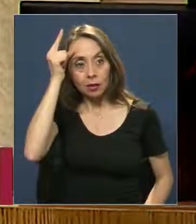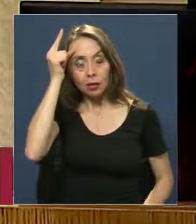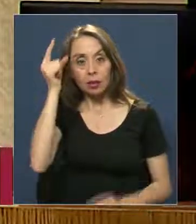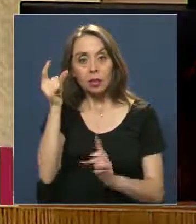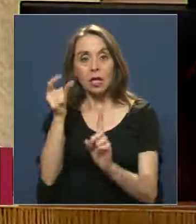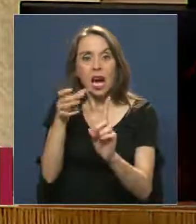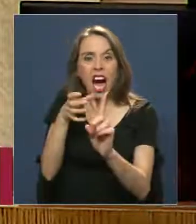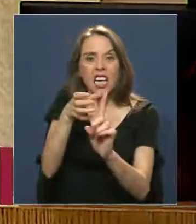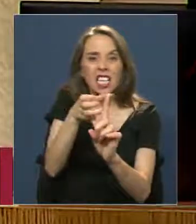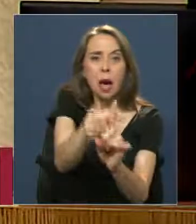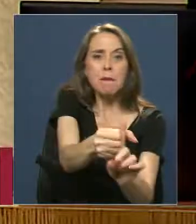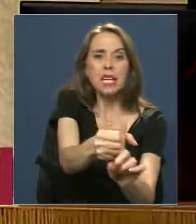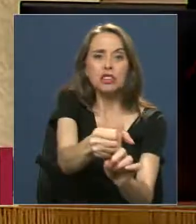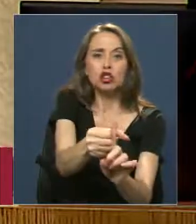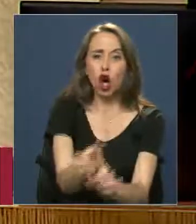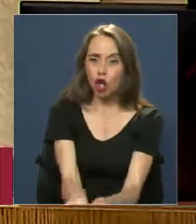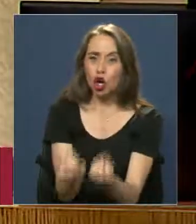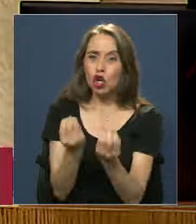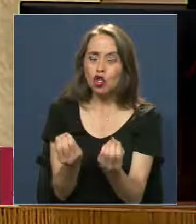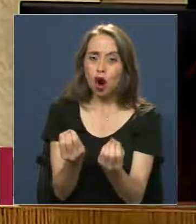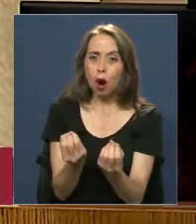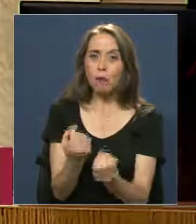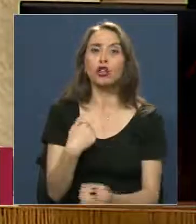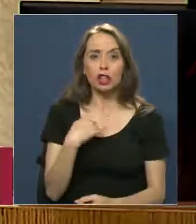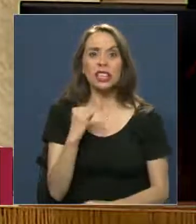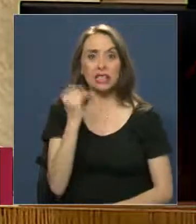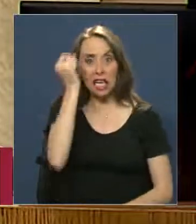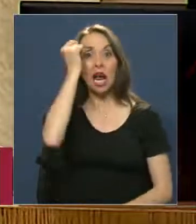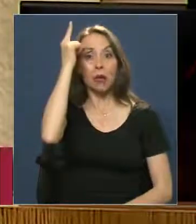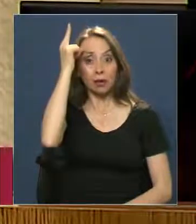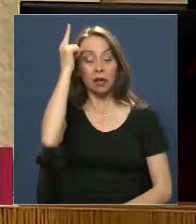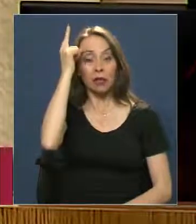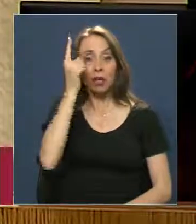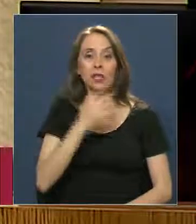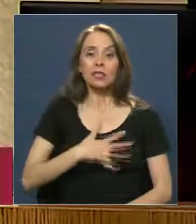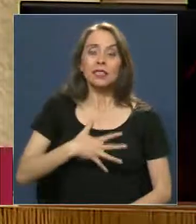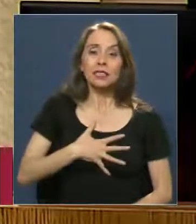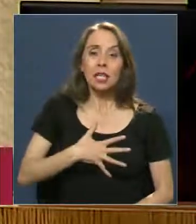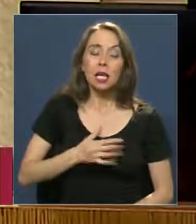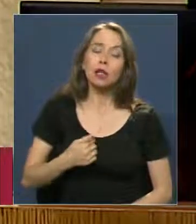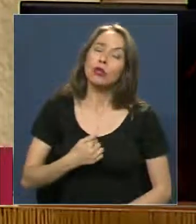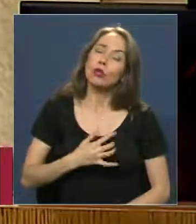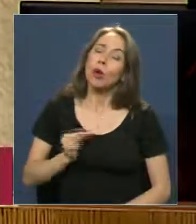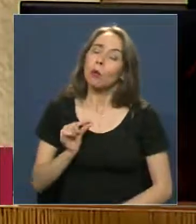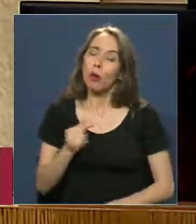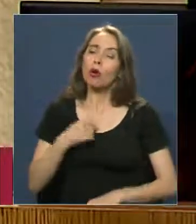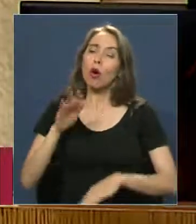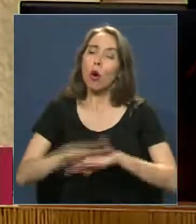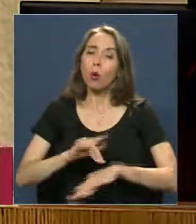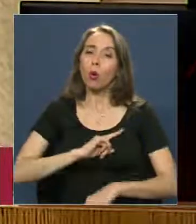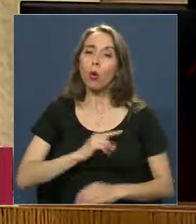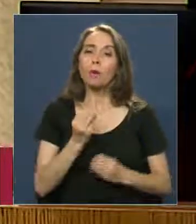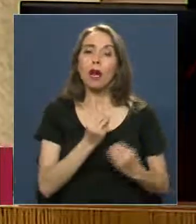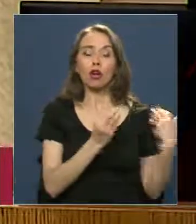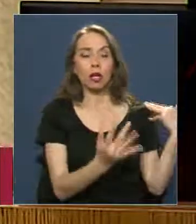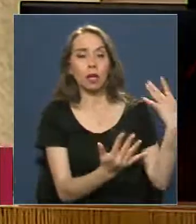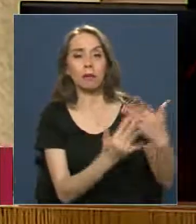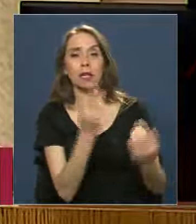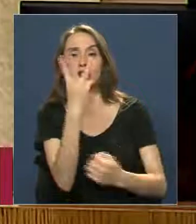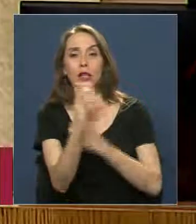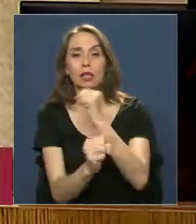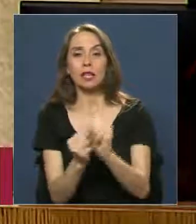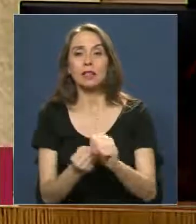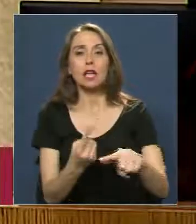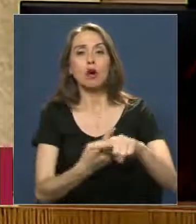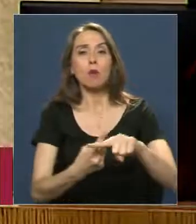Represión. ¿Cómo es eso? Si tú lo entiendes y sientes una cierta culpa por lo que ha sucedido en 30 años por el abuso a la